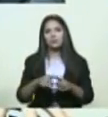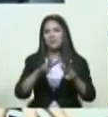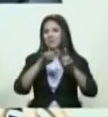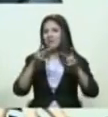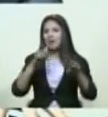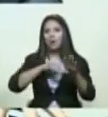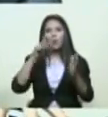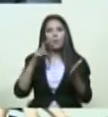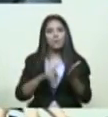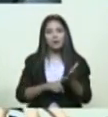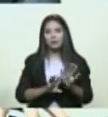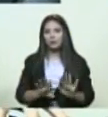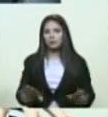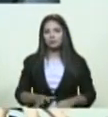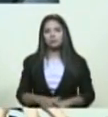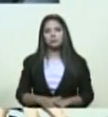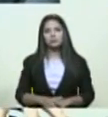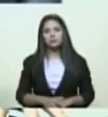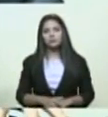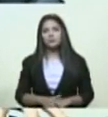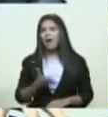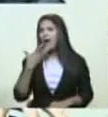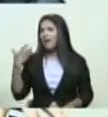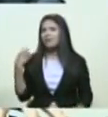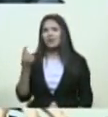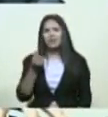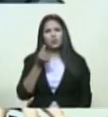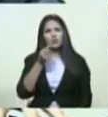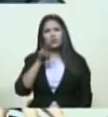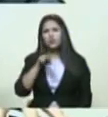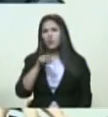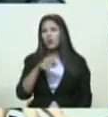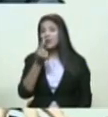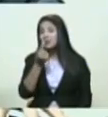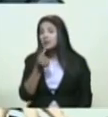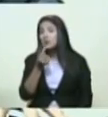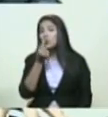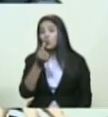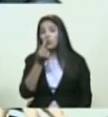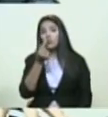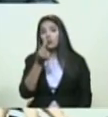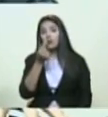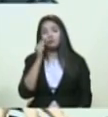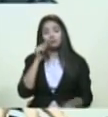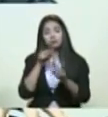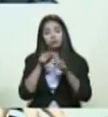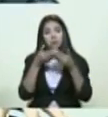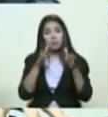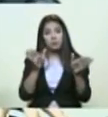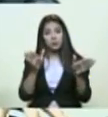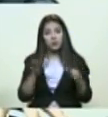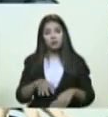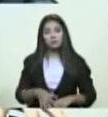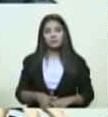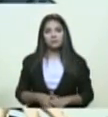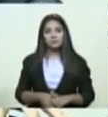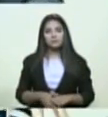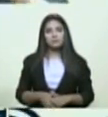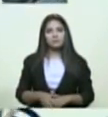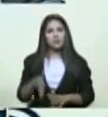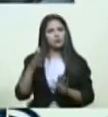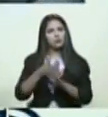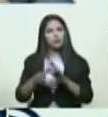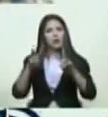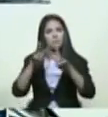más, casos que nunca tuvieron una sola intención de aperturar su